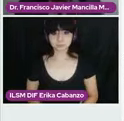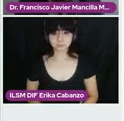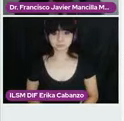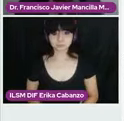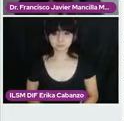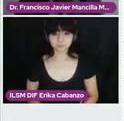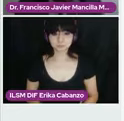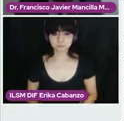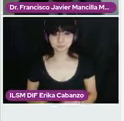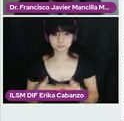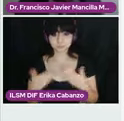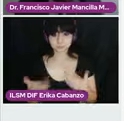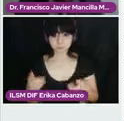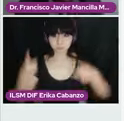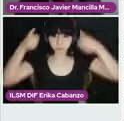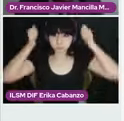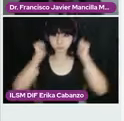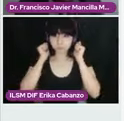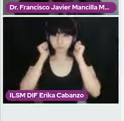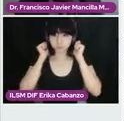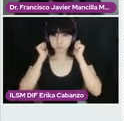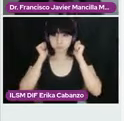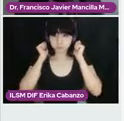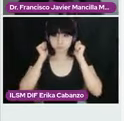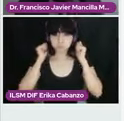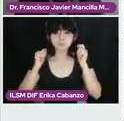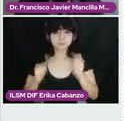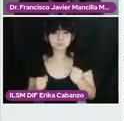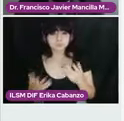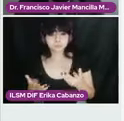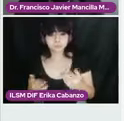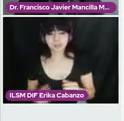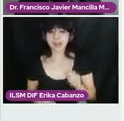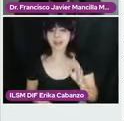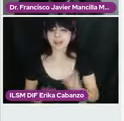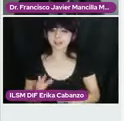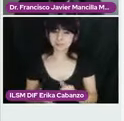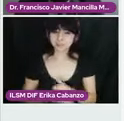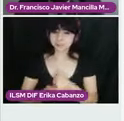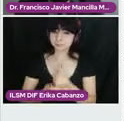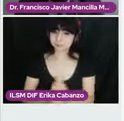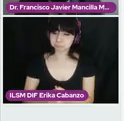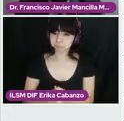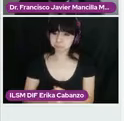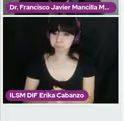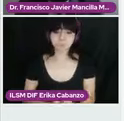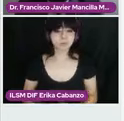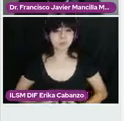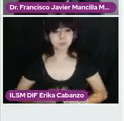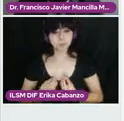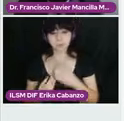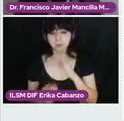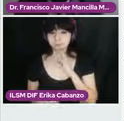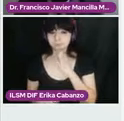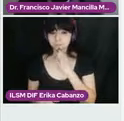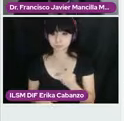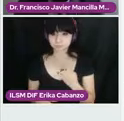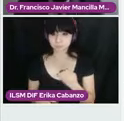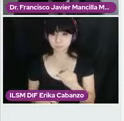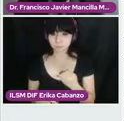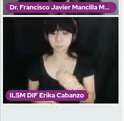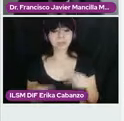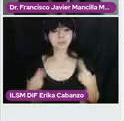Los audífonos pueden mejorar sustancialmente la calidad de vida. También es recomendable la adaptación, sobre todo en aquellos pacientes que ya tienen un déficit